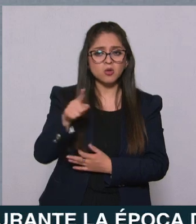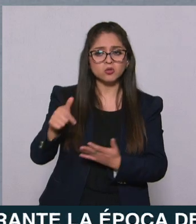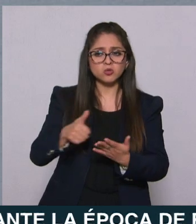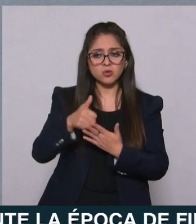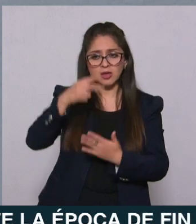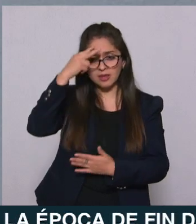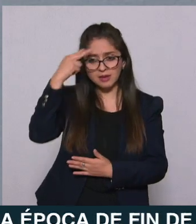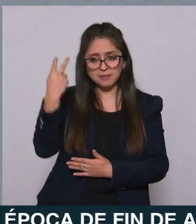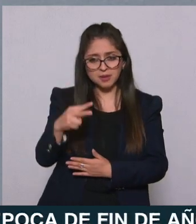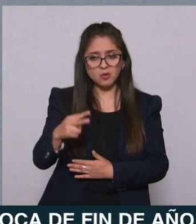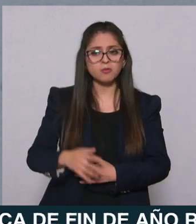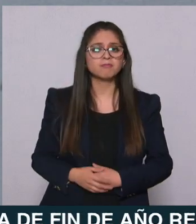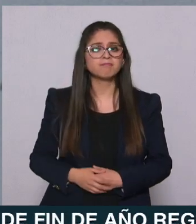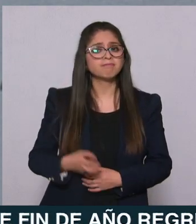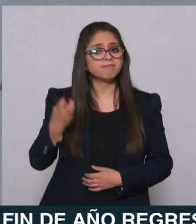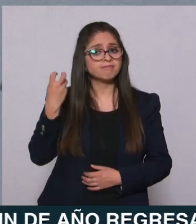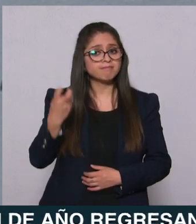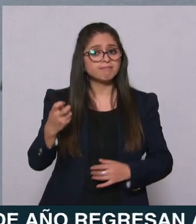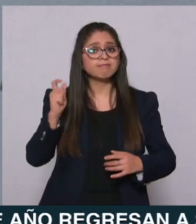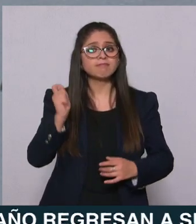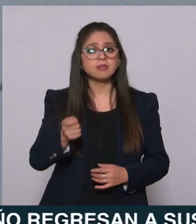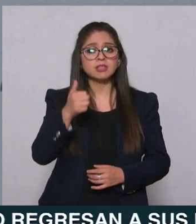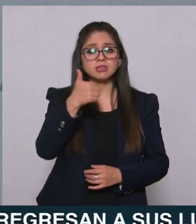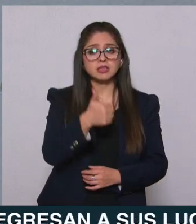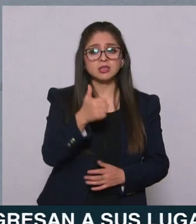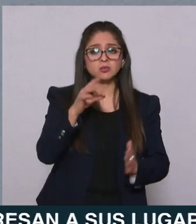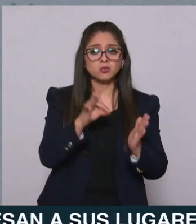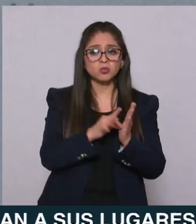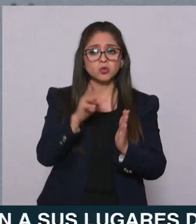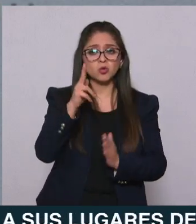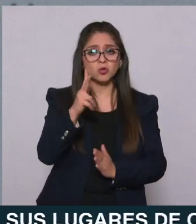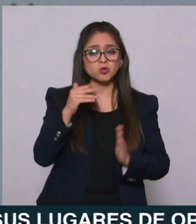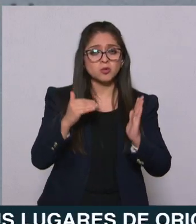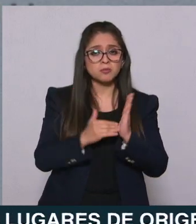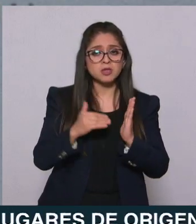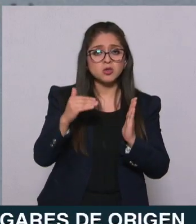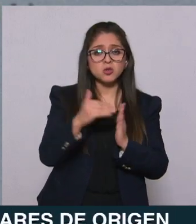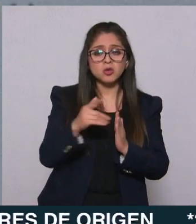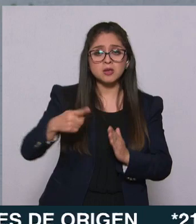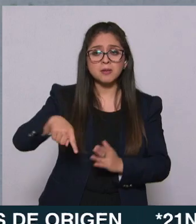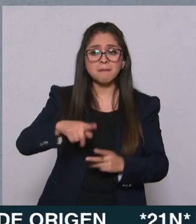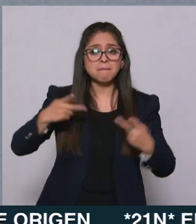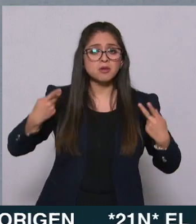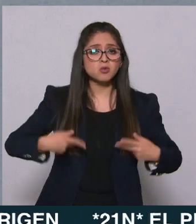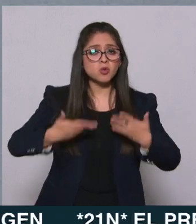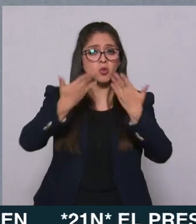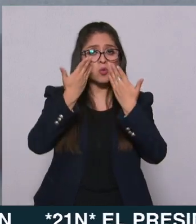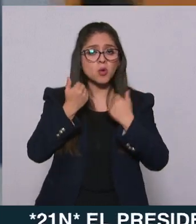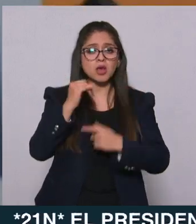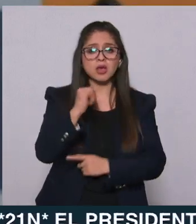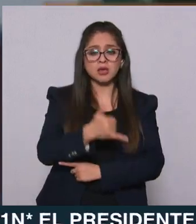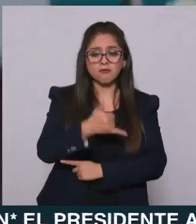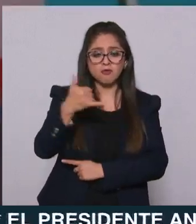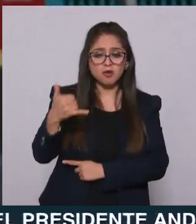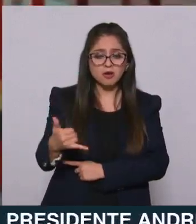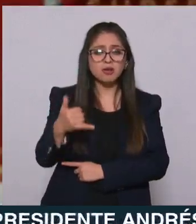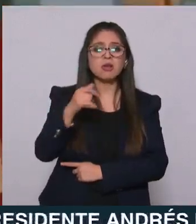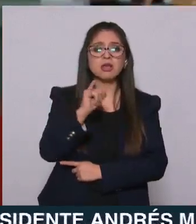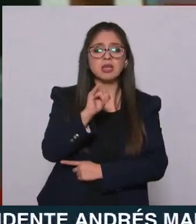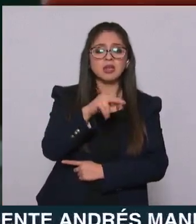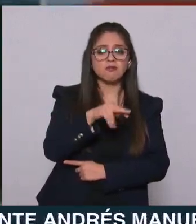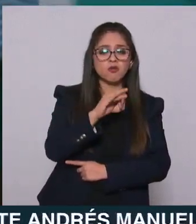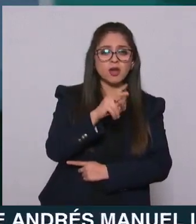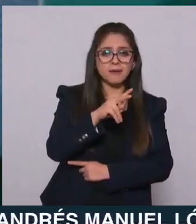se agudiza ya que 6.8 millones no son derechohabientes del Infonavit o del Fobiste, es decir, no